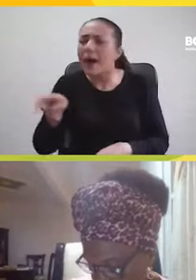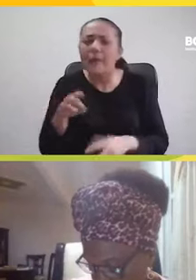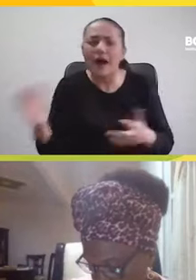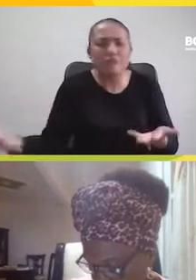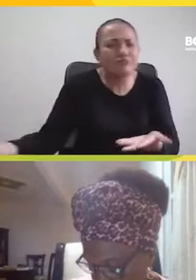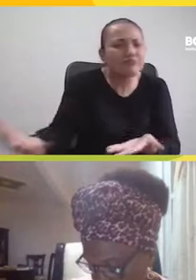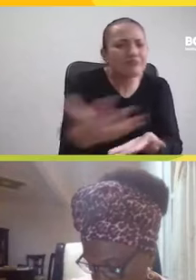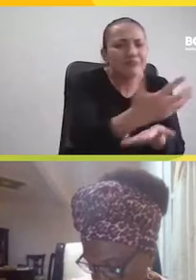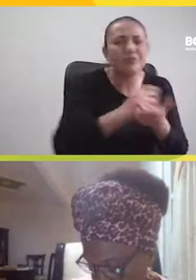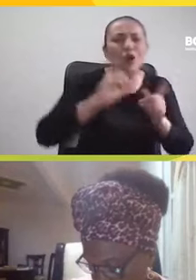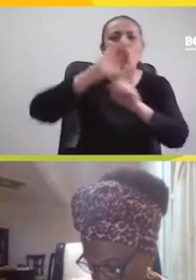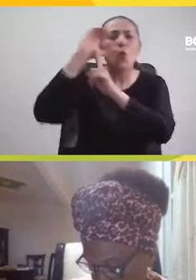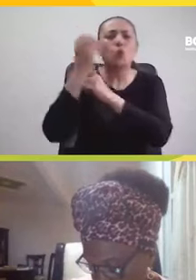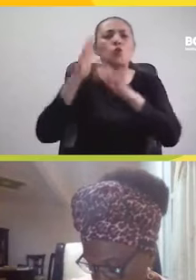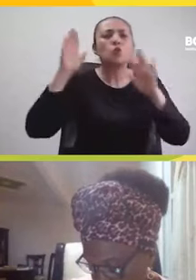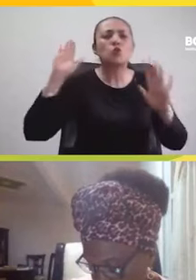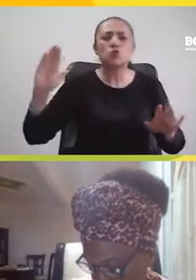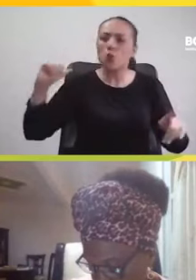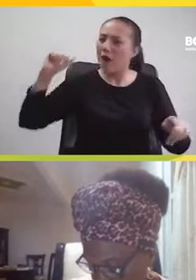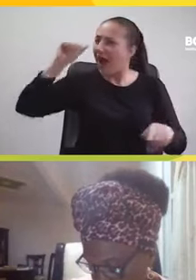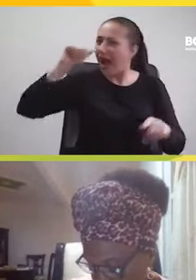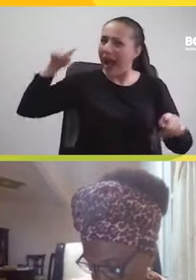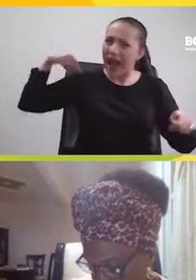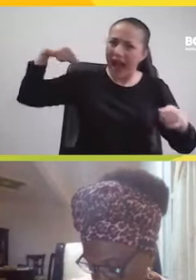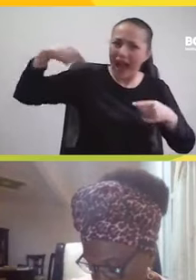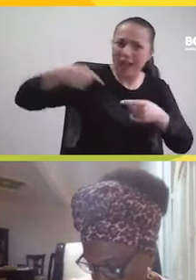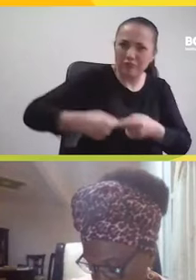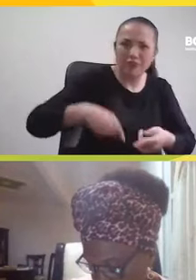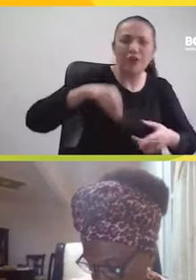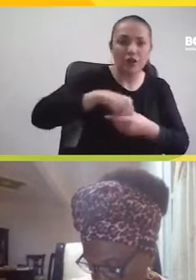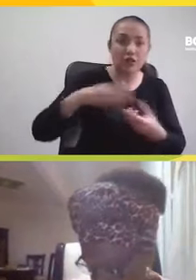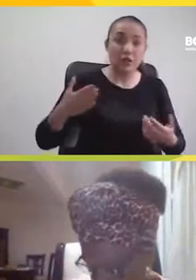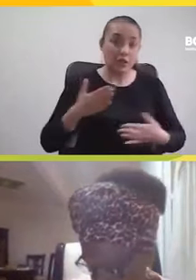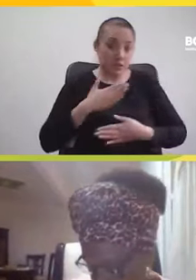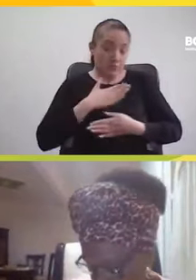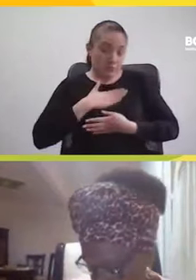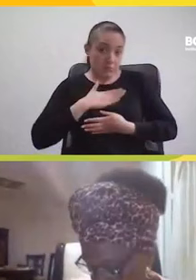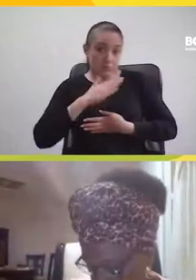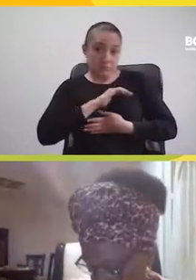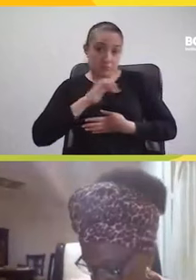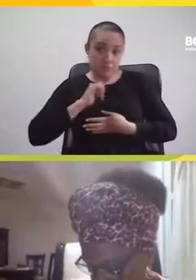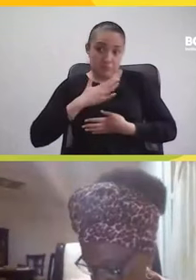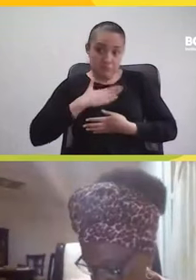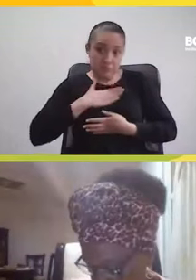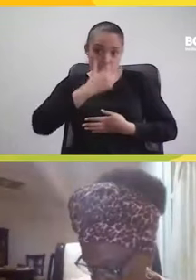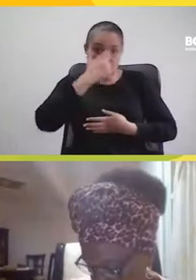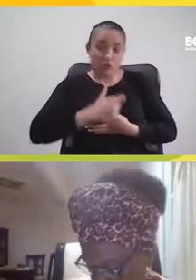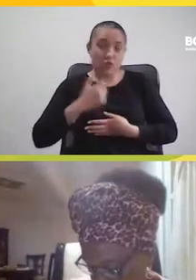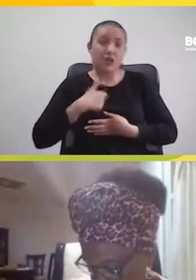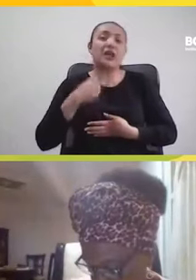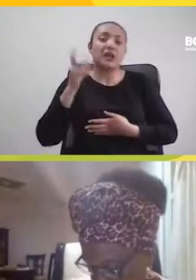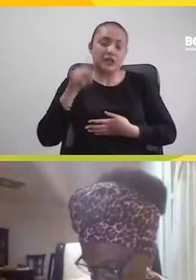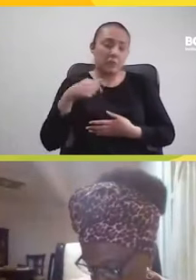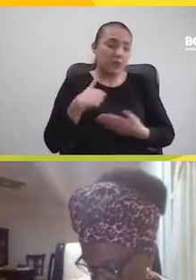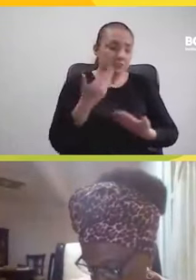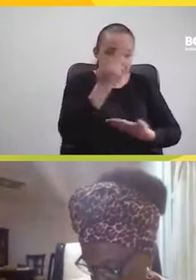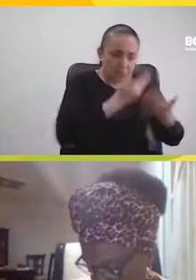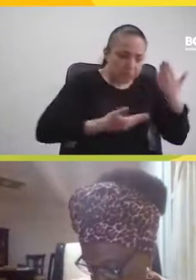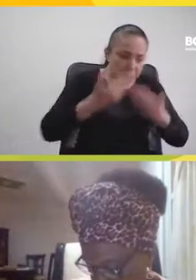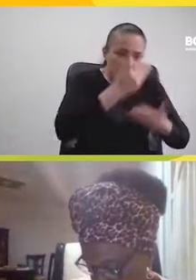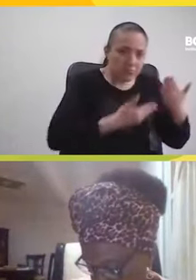cultura afro. Uno puede tener, en mi caso personal y a partir de algunos estudios, algún tipo